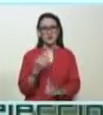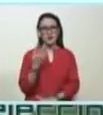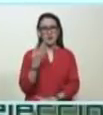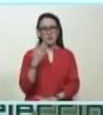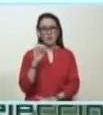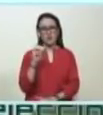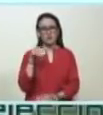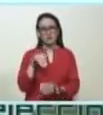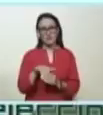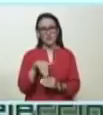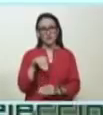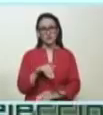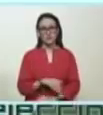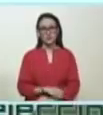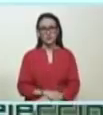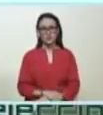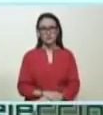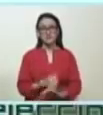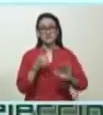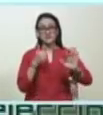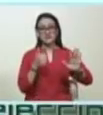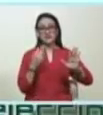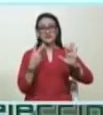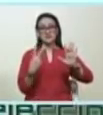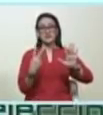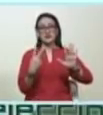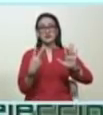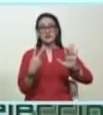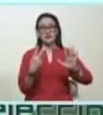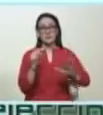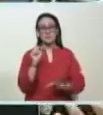6.224.040 votos, con el